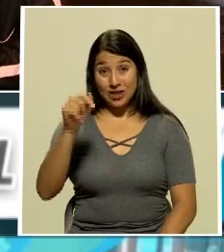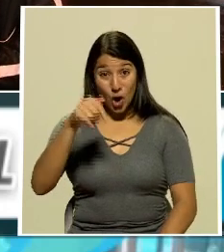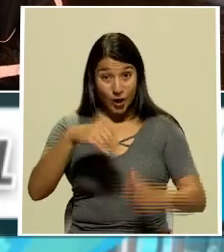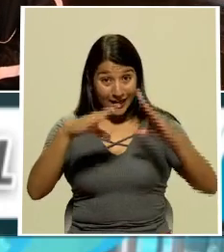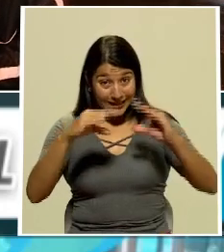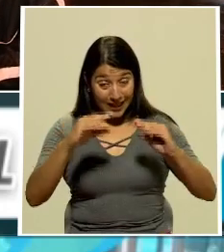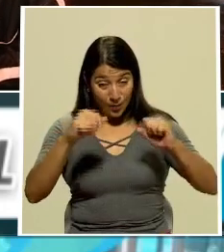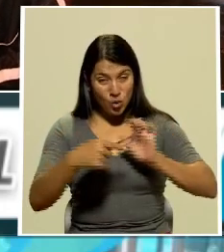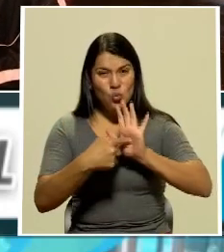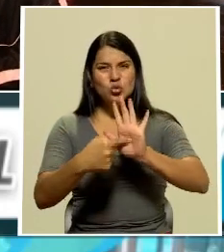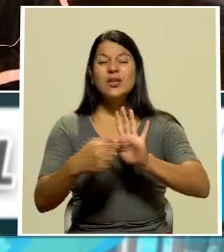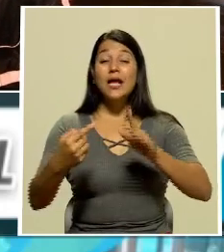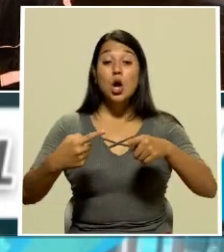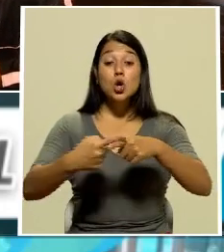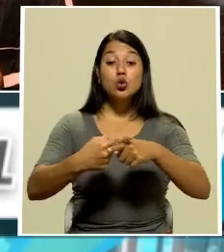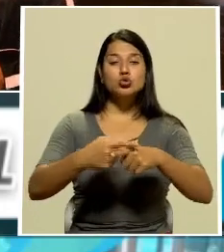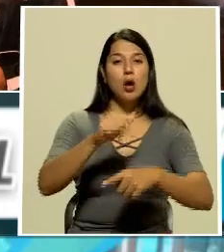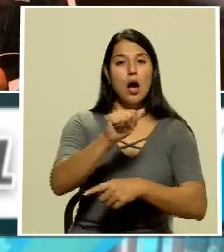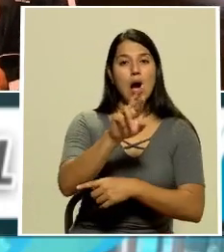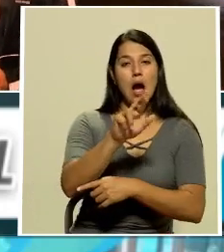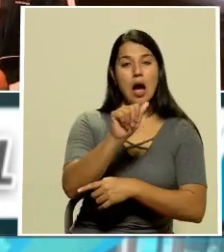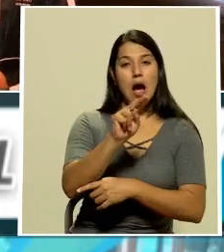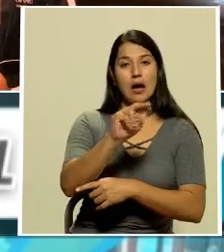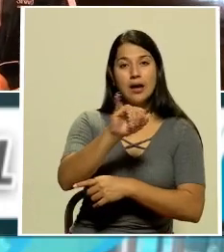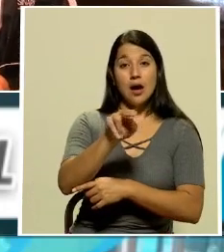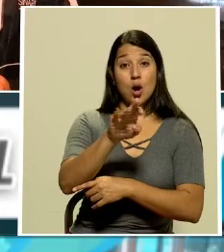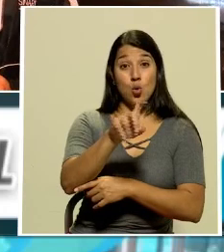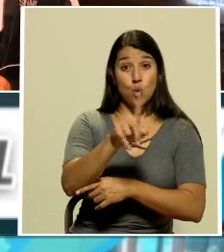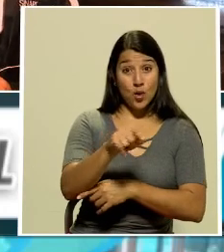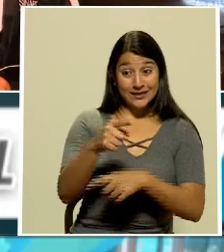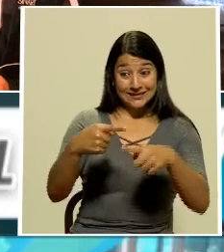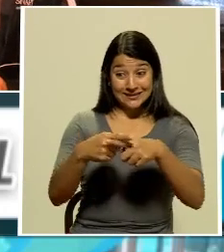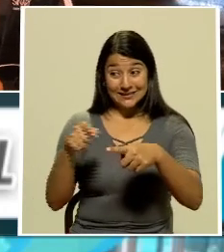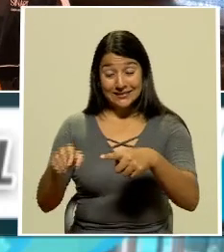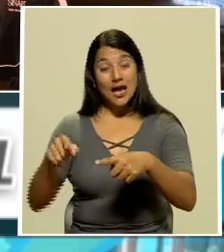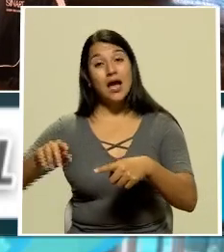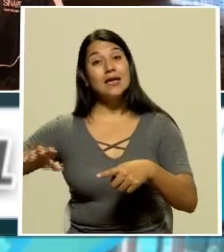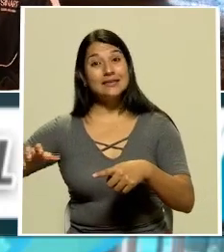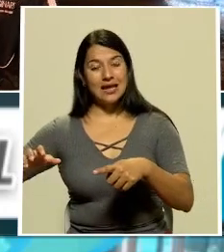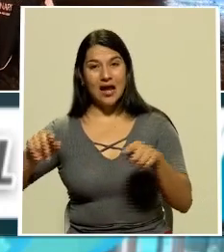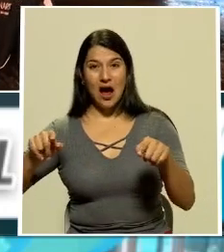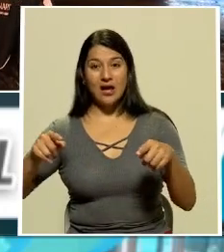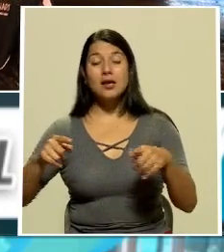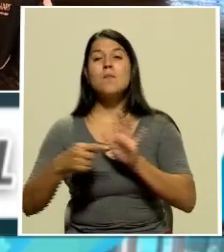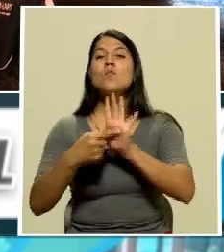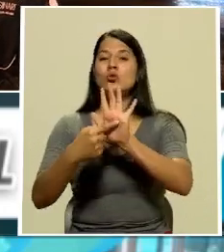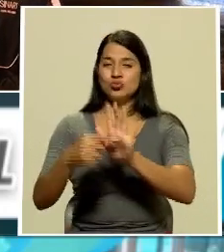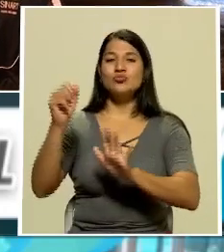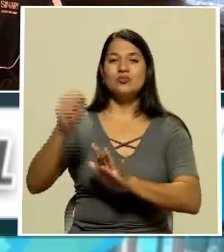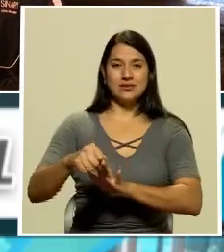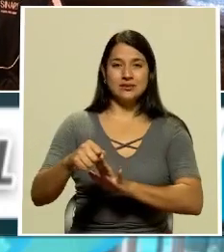entre Aranjuez y Punta Arenas imágenes que comprueban el cobro de entre 2 y 5.000 colones de